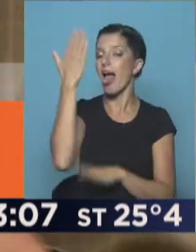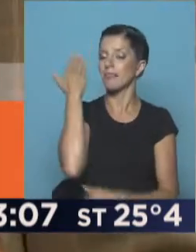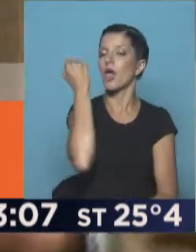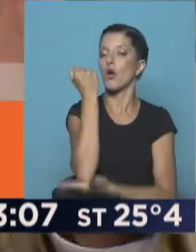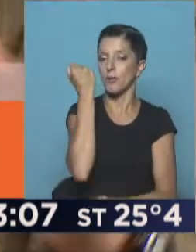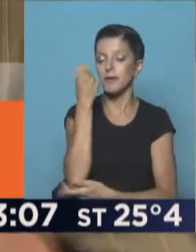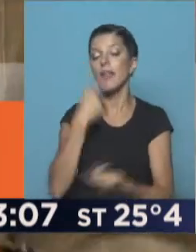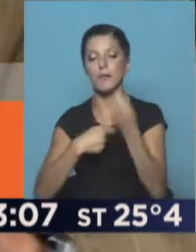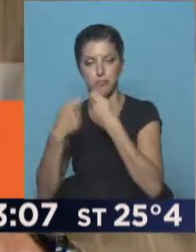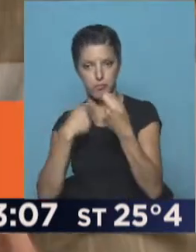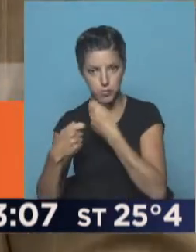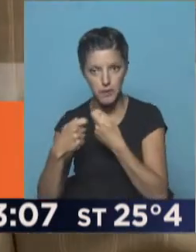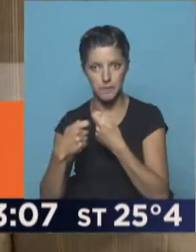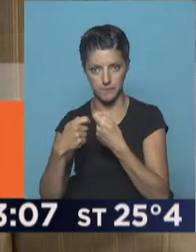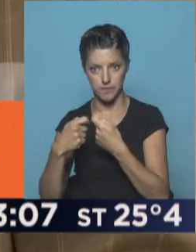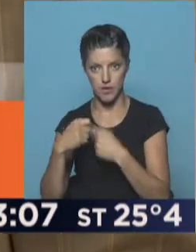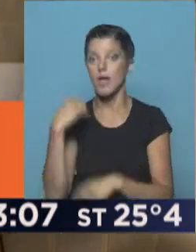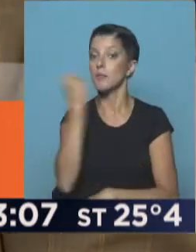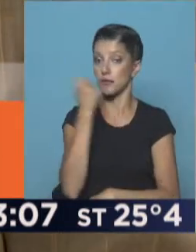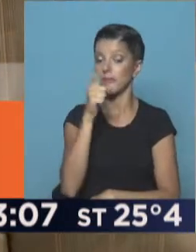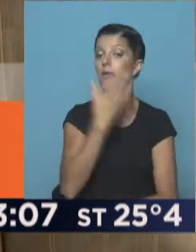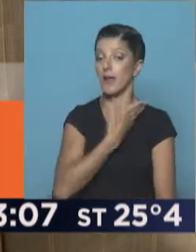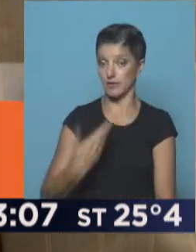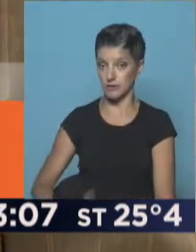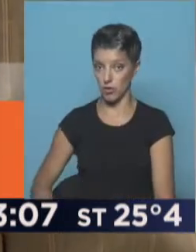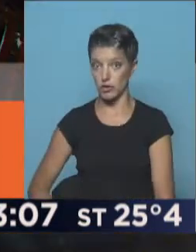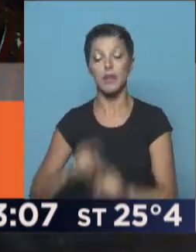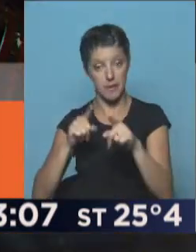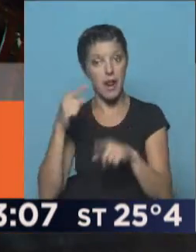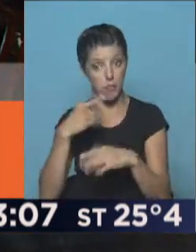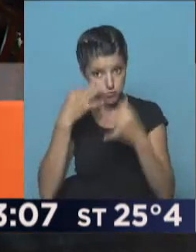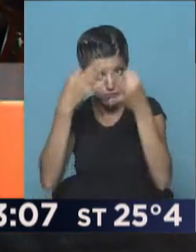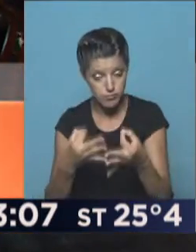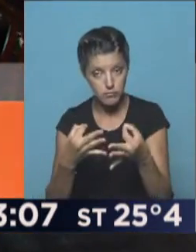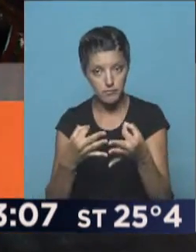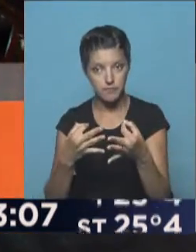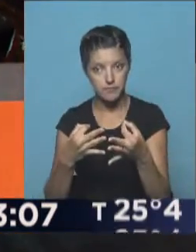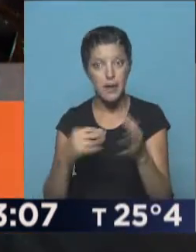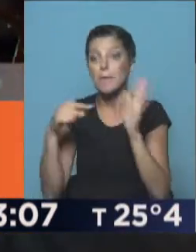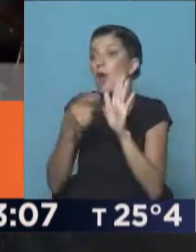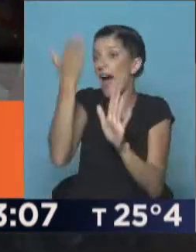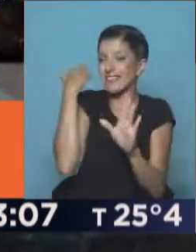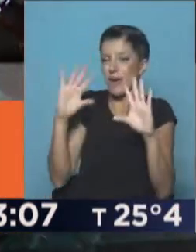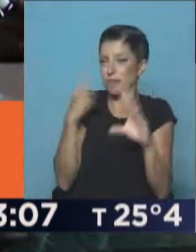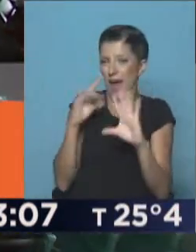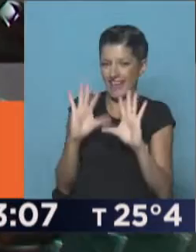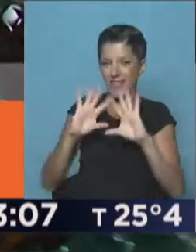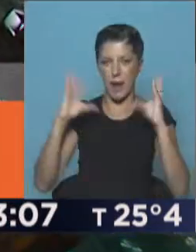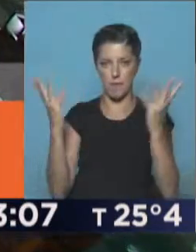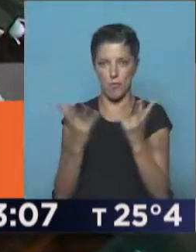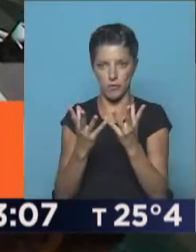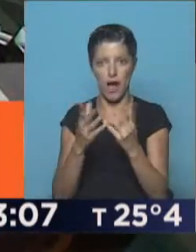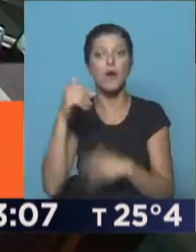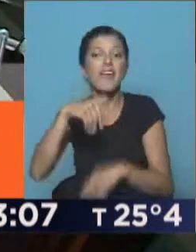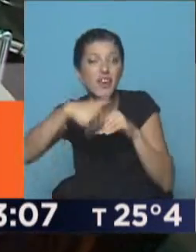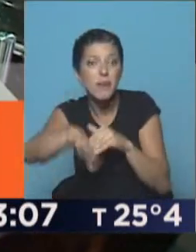mercado capitalista con injerencias importantes del Estado y del Estado de bienestar. Sí, claro. Muy importantes, pero eso fue el mundo que conocimos. No está bien claro qué va a proponer